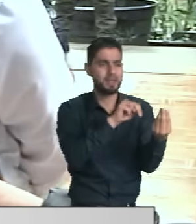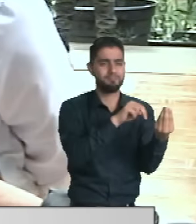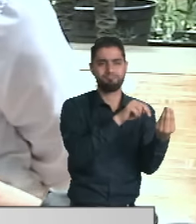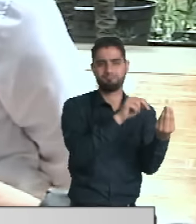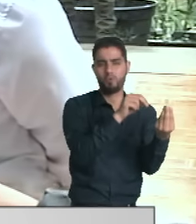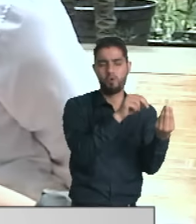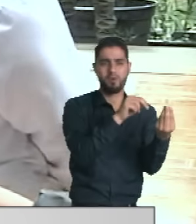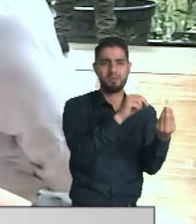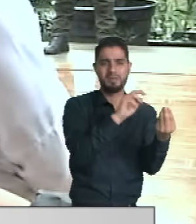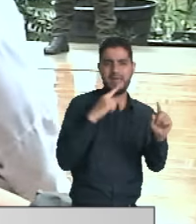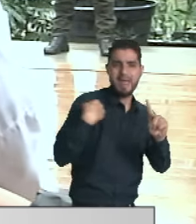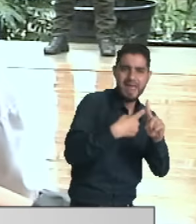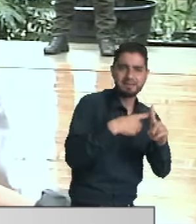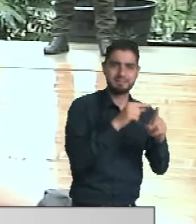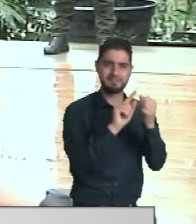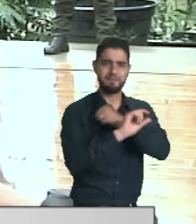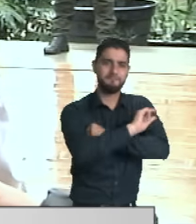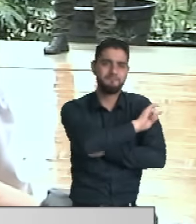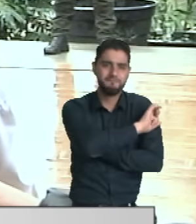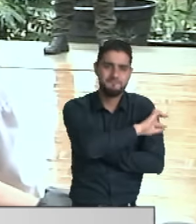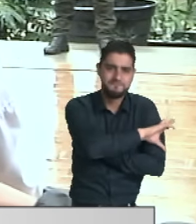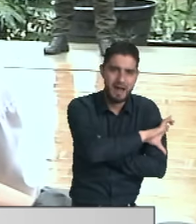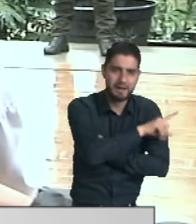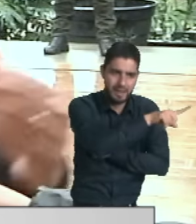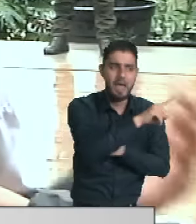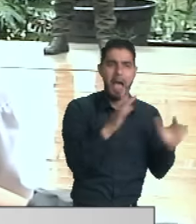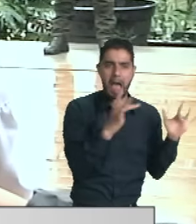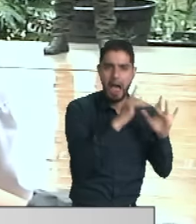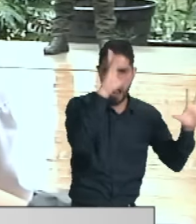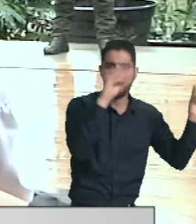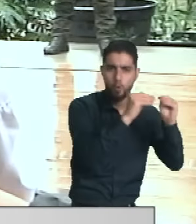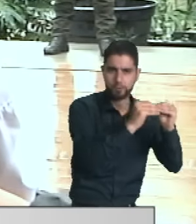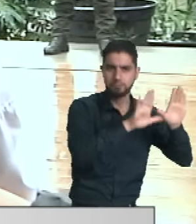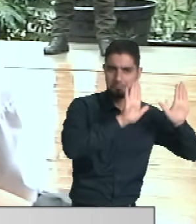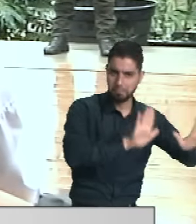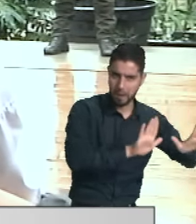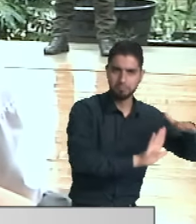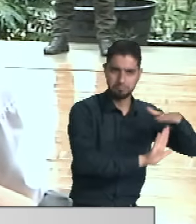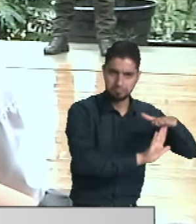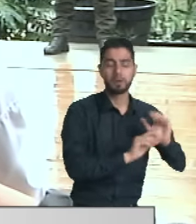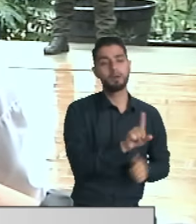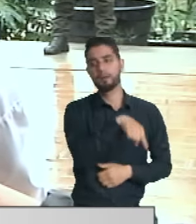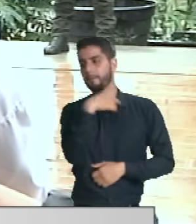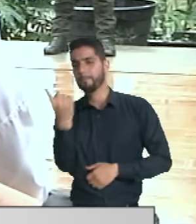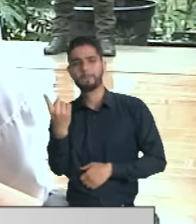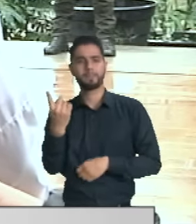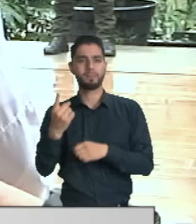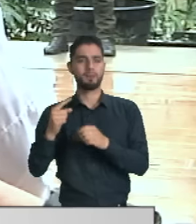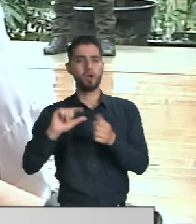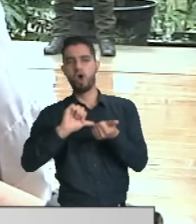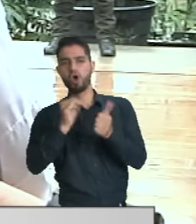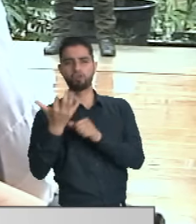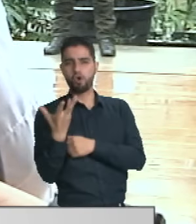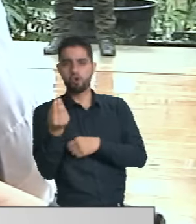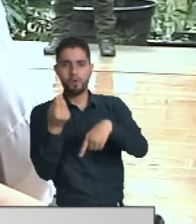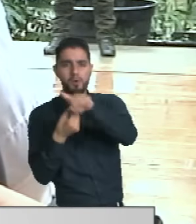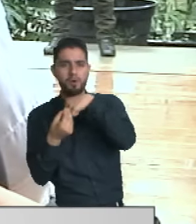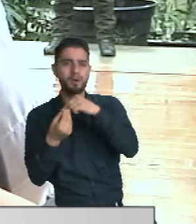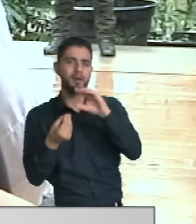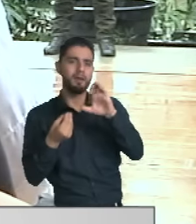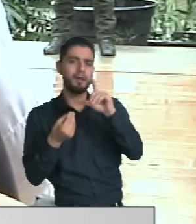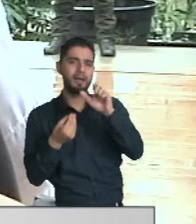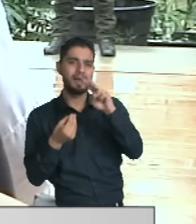FARC, que están en el marco del cese al fuego, y están por fuera los que posan de contrainsurgentes Clan del Golfo, a quienes sí